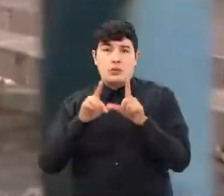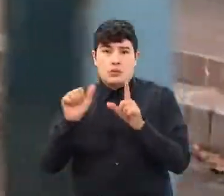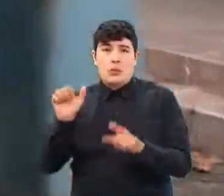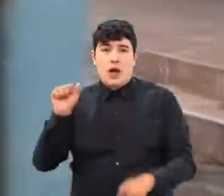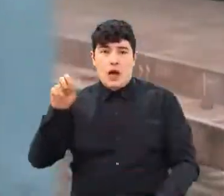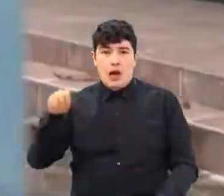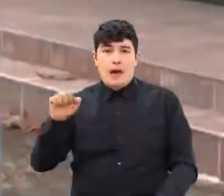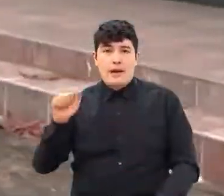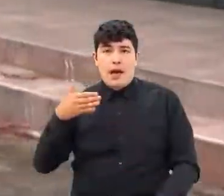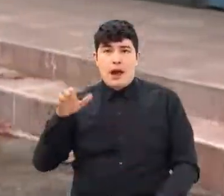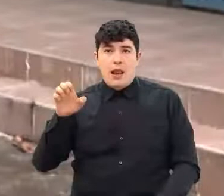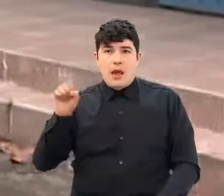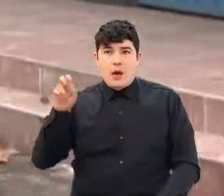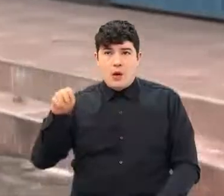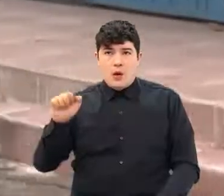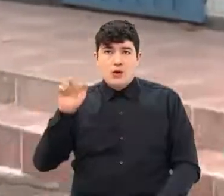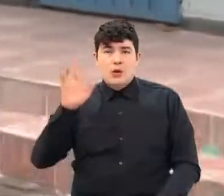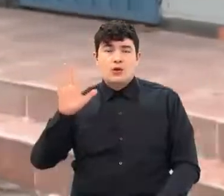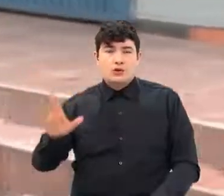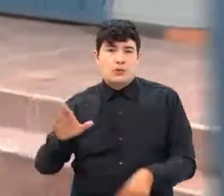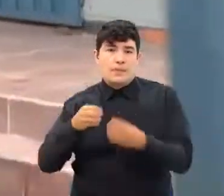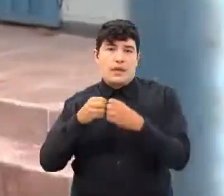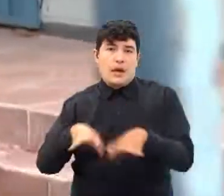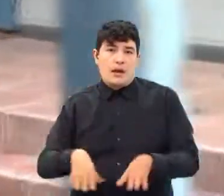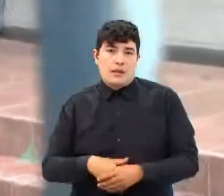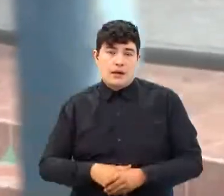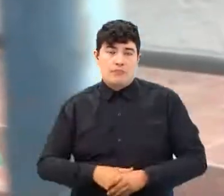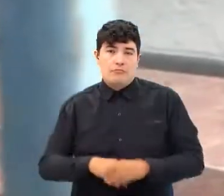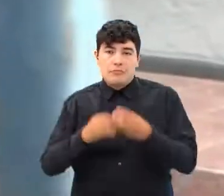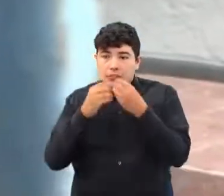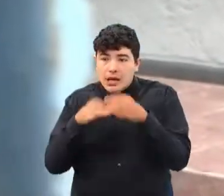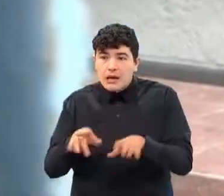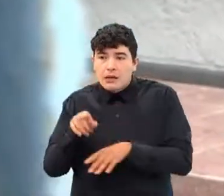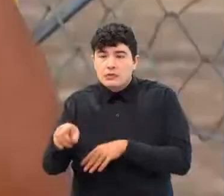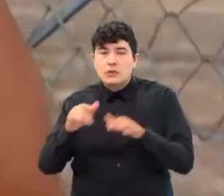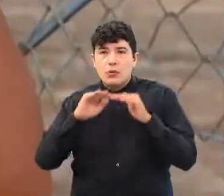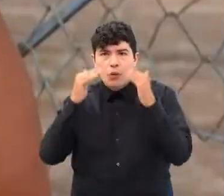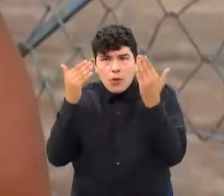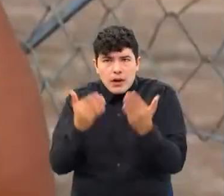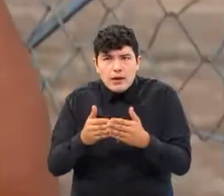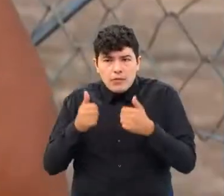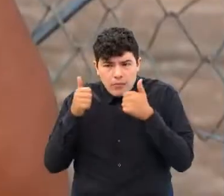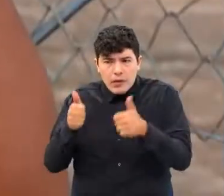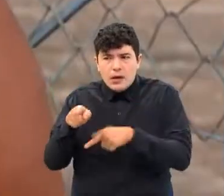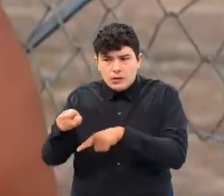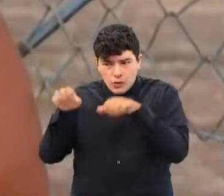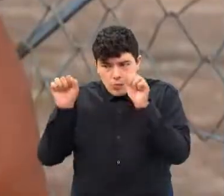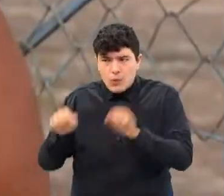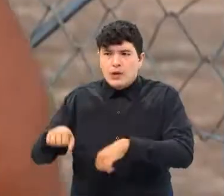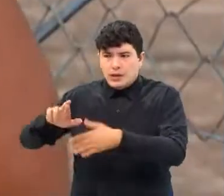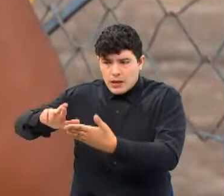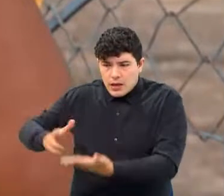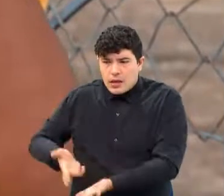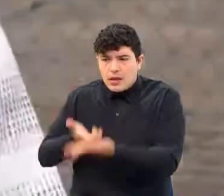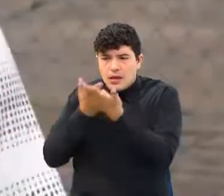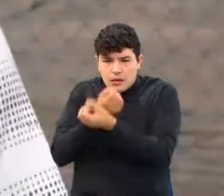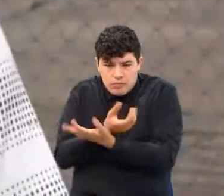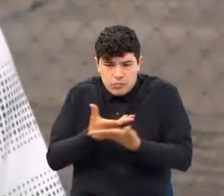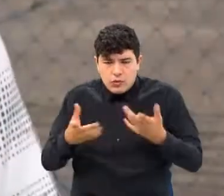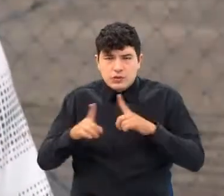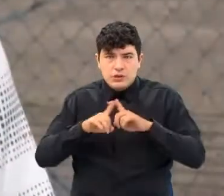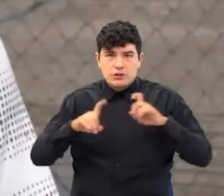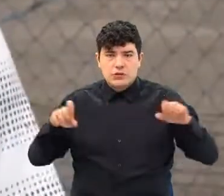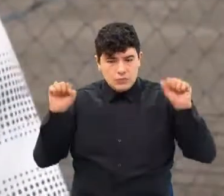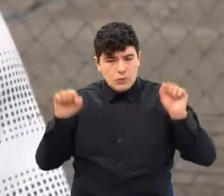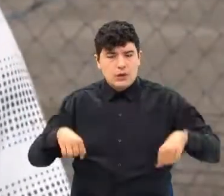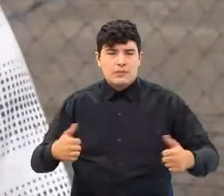haber dejado toda esta humanidad estos niños y la tercera de abandonados porque es un colegio que se puede activar para muchas cosas en el